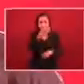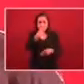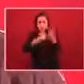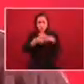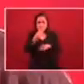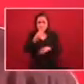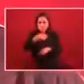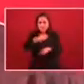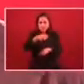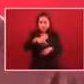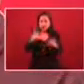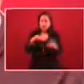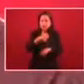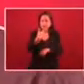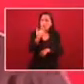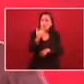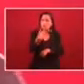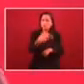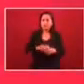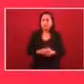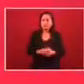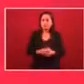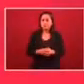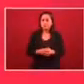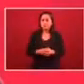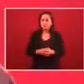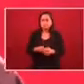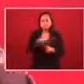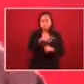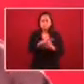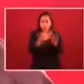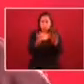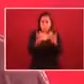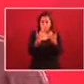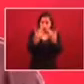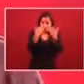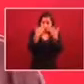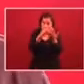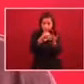sólidas, sin tener pruebas